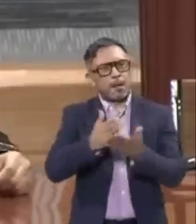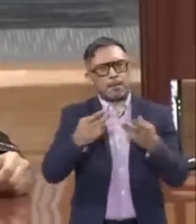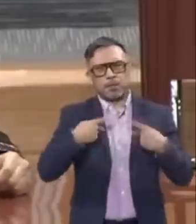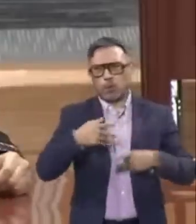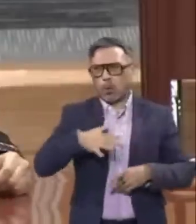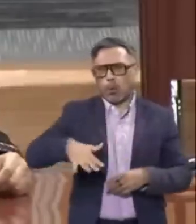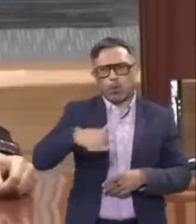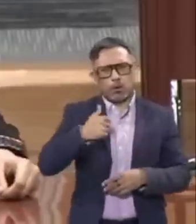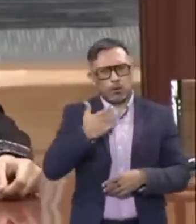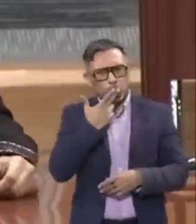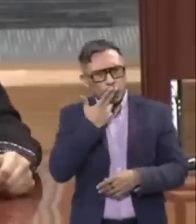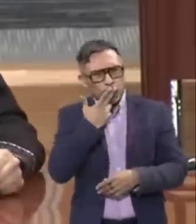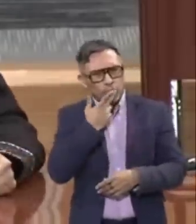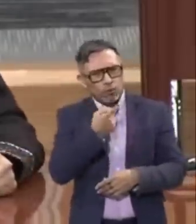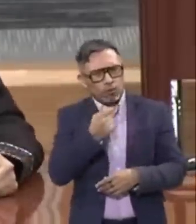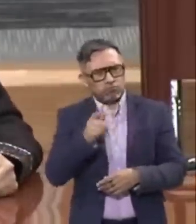nuestros?